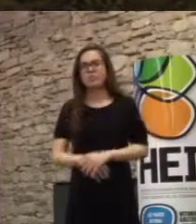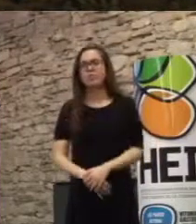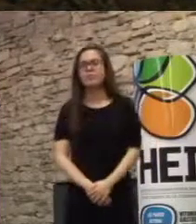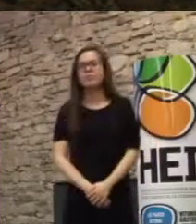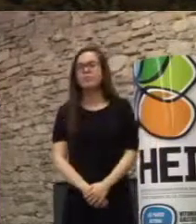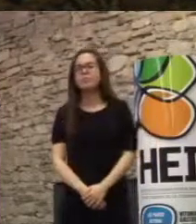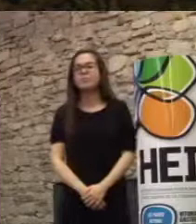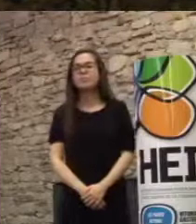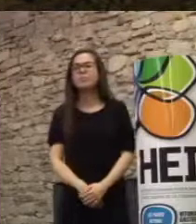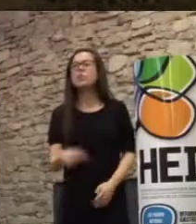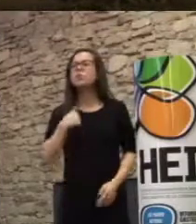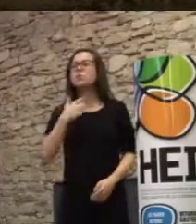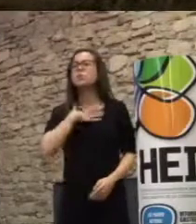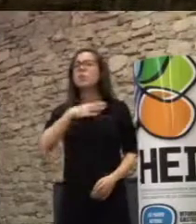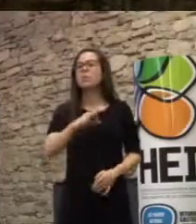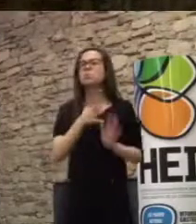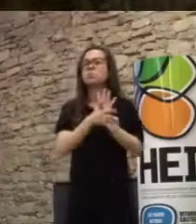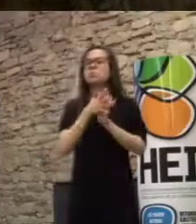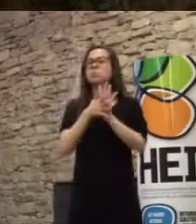yo puedo decir por ejemplo